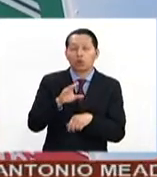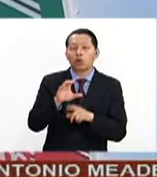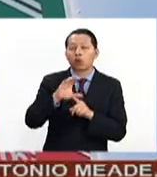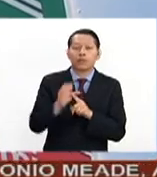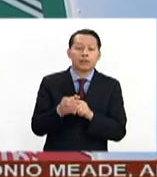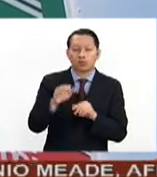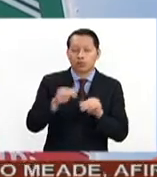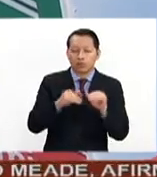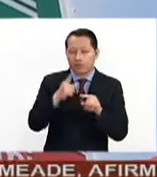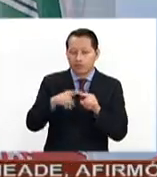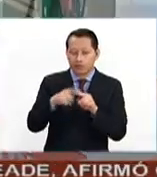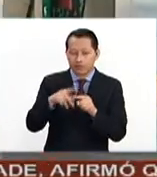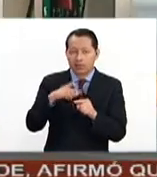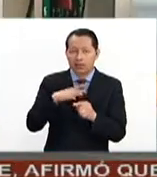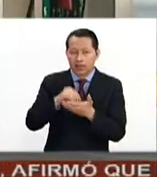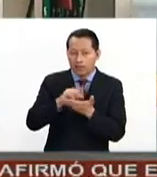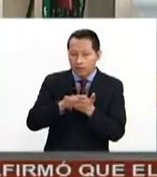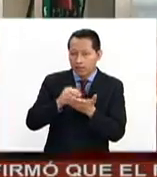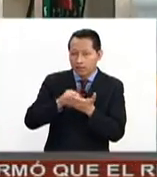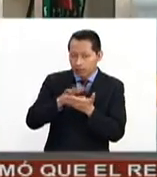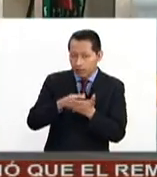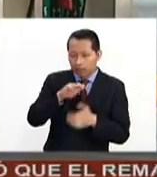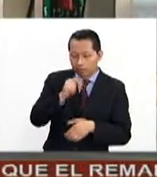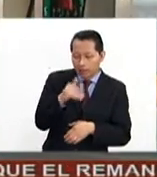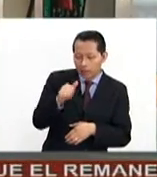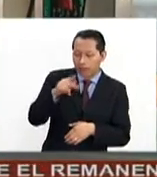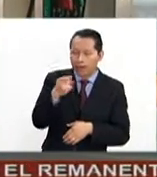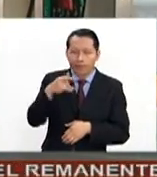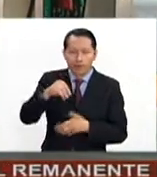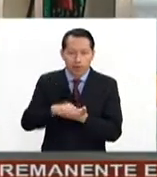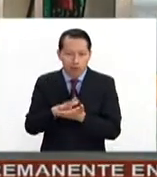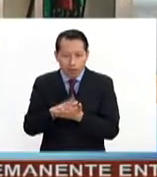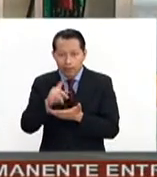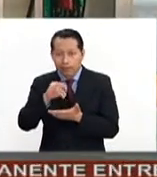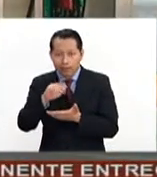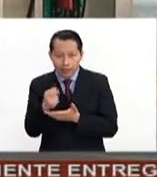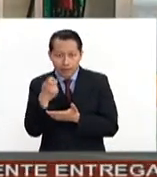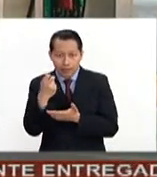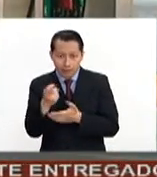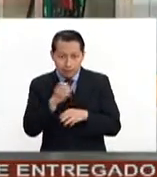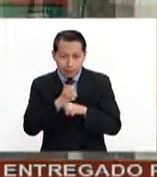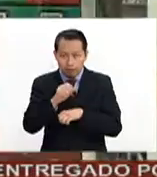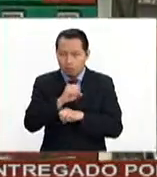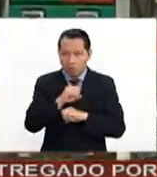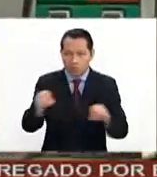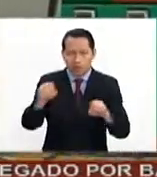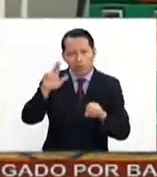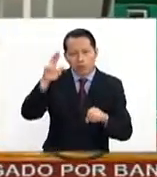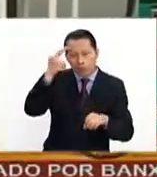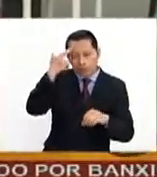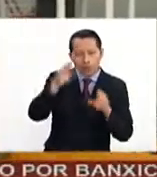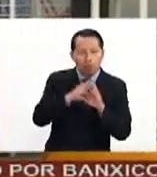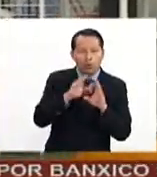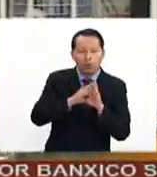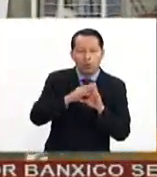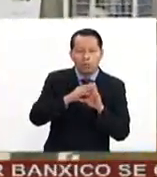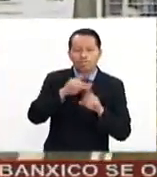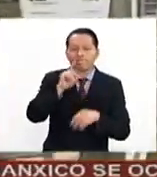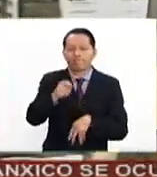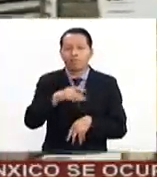no publica los precios de las gasolinas Magna y Premium, así como del diésel para esas entidades. Les recuerdo que con